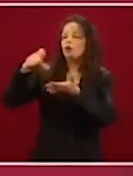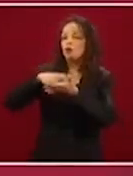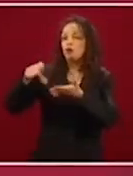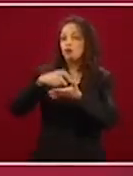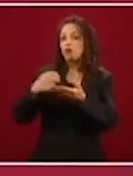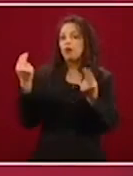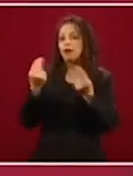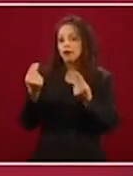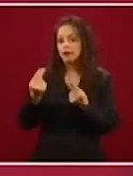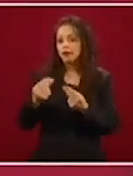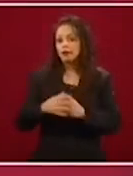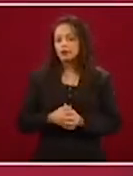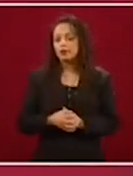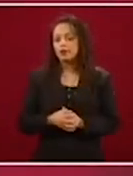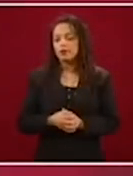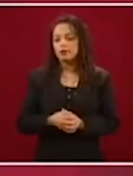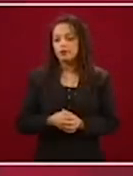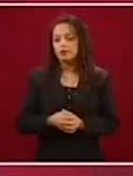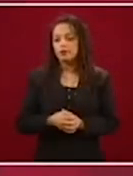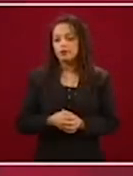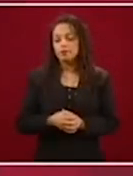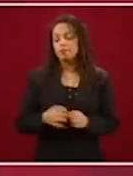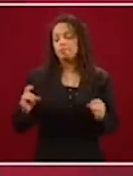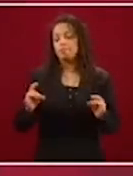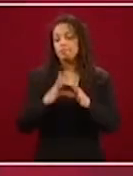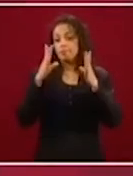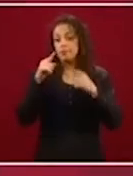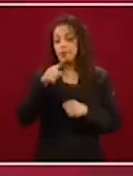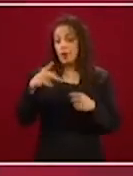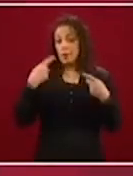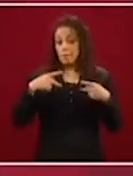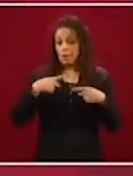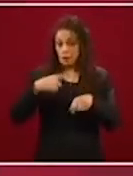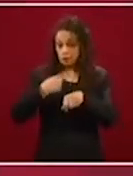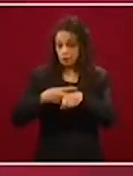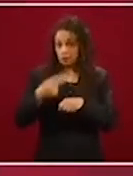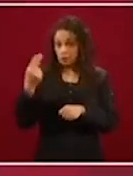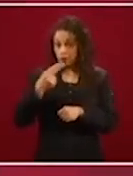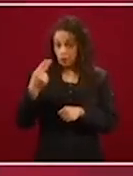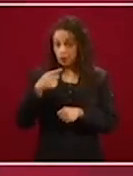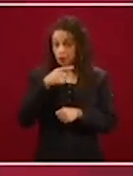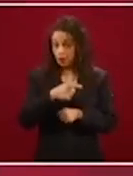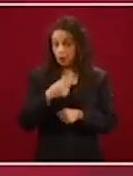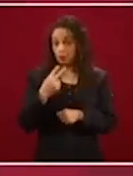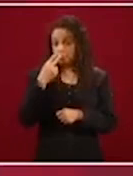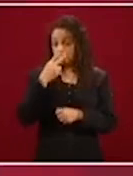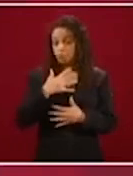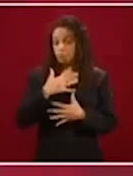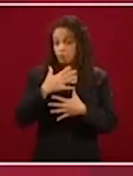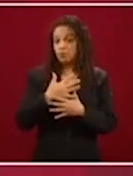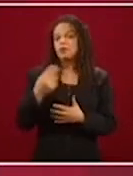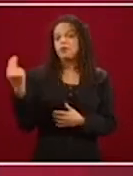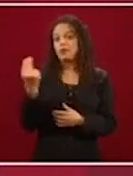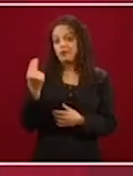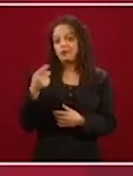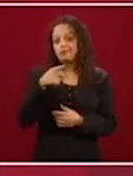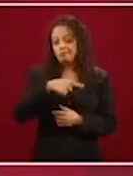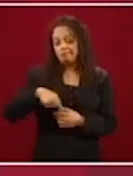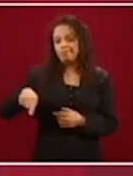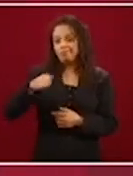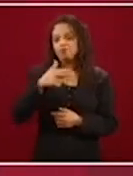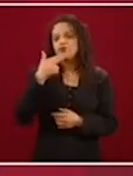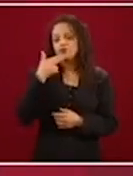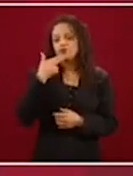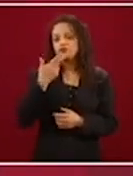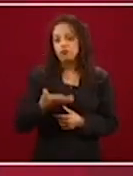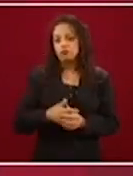para que cuando tengas pacientes que necesiten ayuda apoyo pues tengan los equipos mensajes entonces hemos